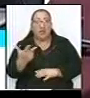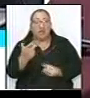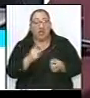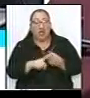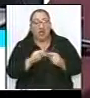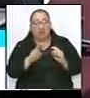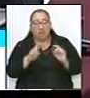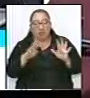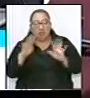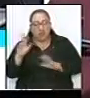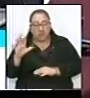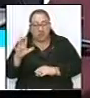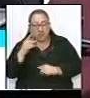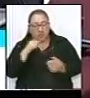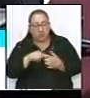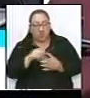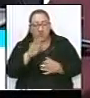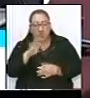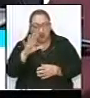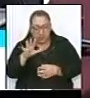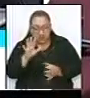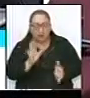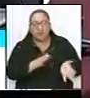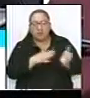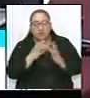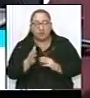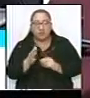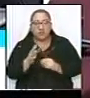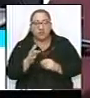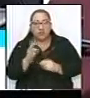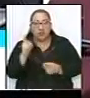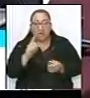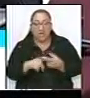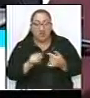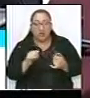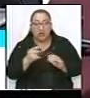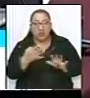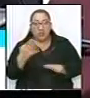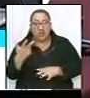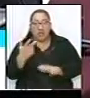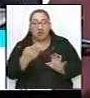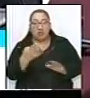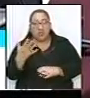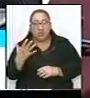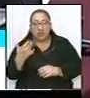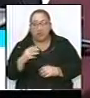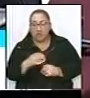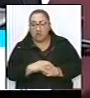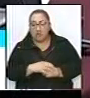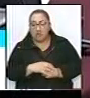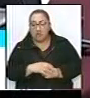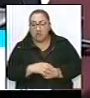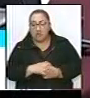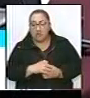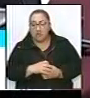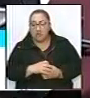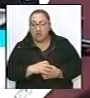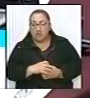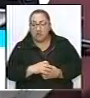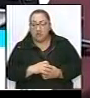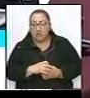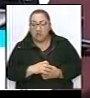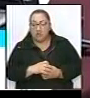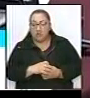95, observadas 45. A la fecha, 93-95, o sea, en el